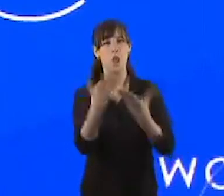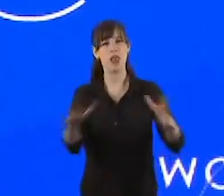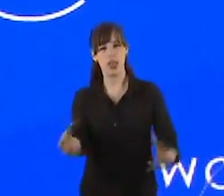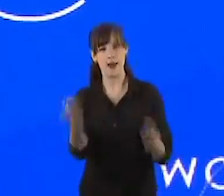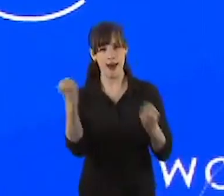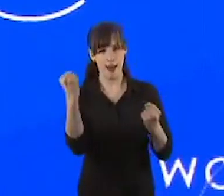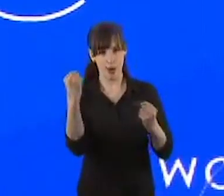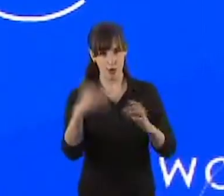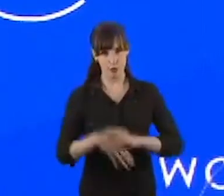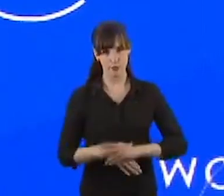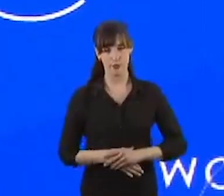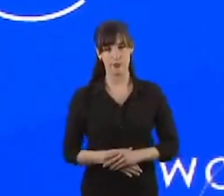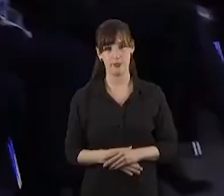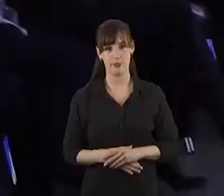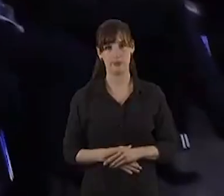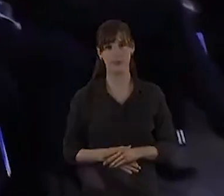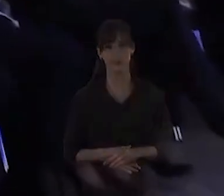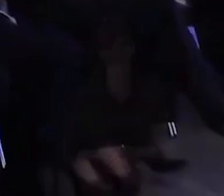carajo!